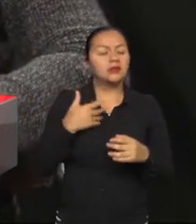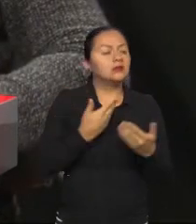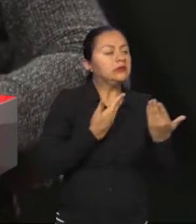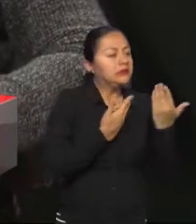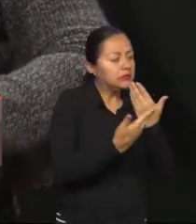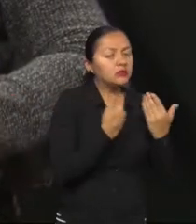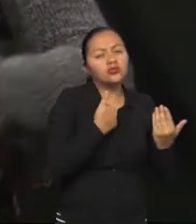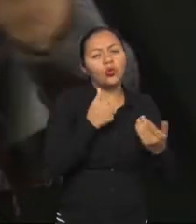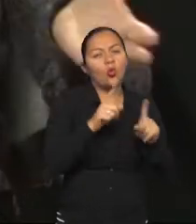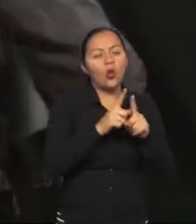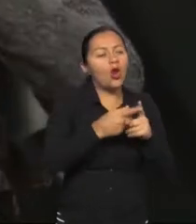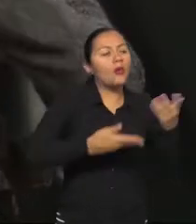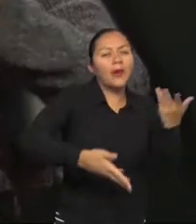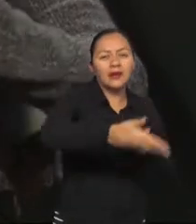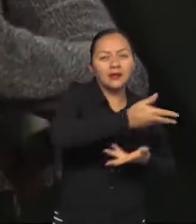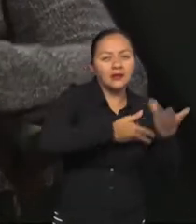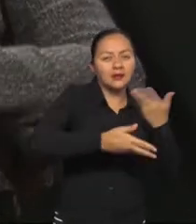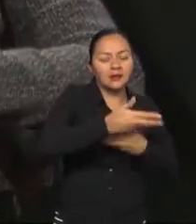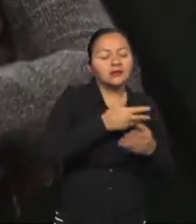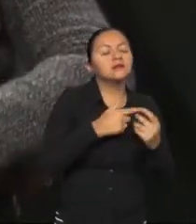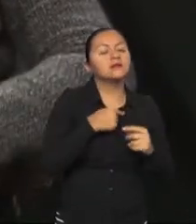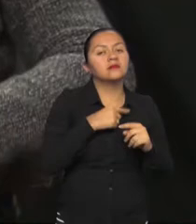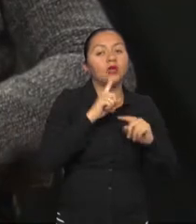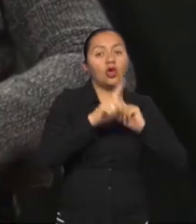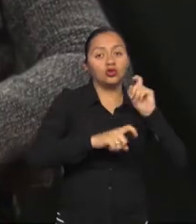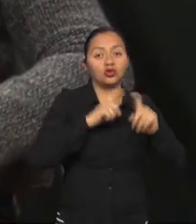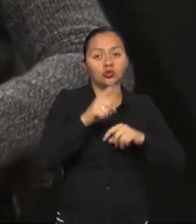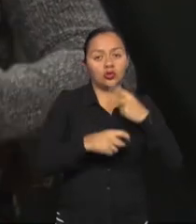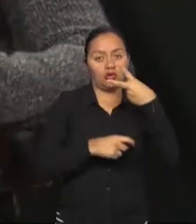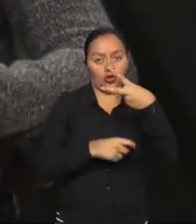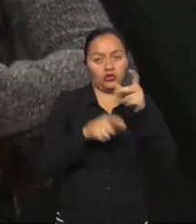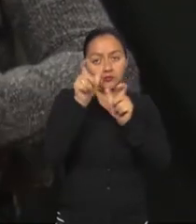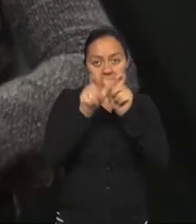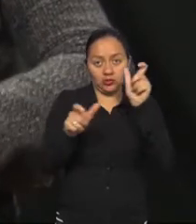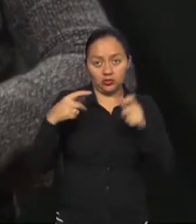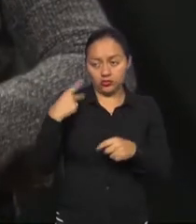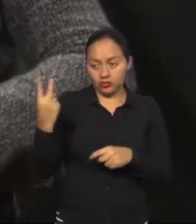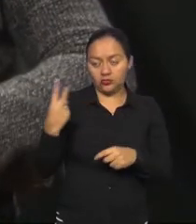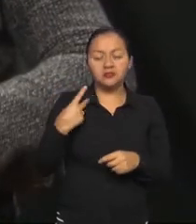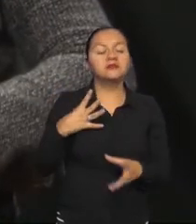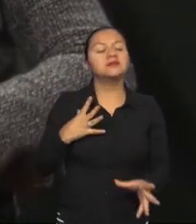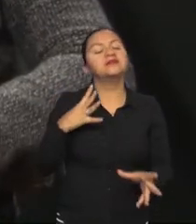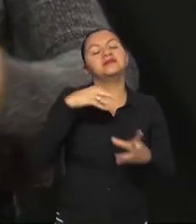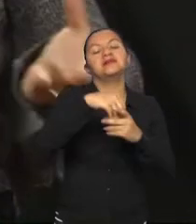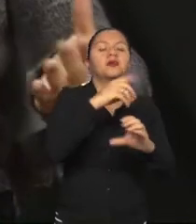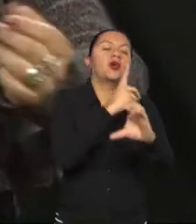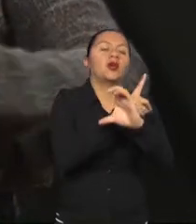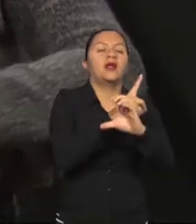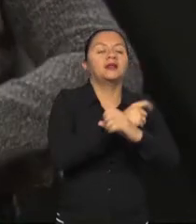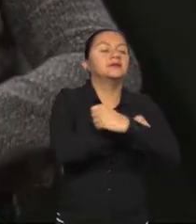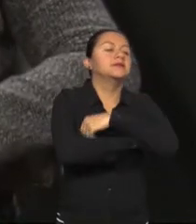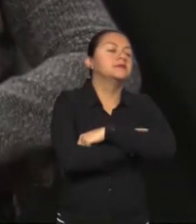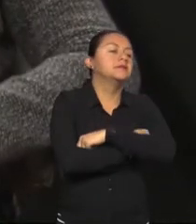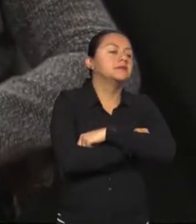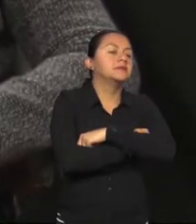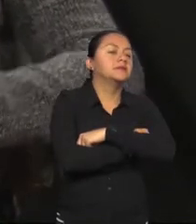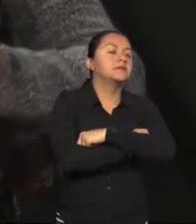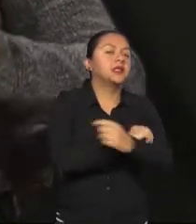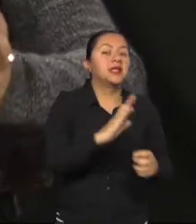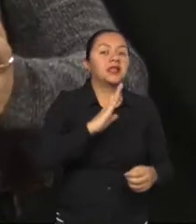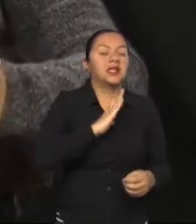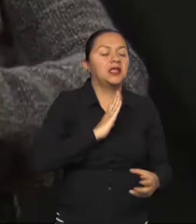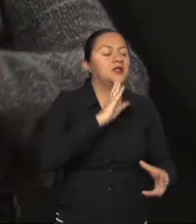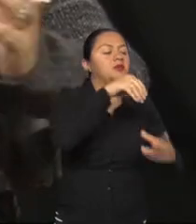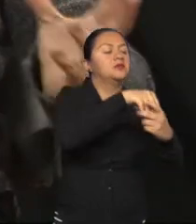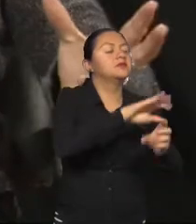que, bueno, esta consultoría la hacemos 2 consultores y cuando llegamos al CONADIS primero nos ubicaron en un área técnica